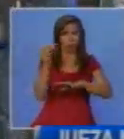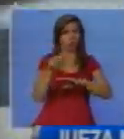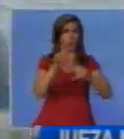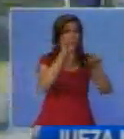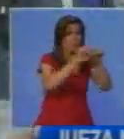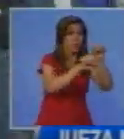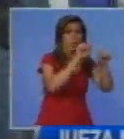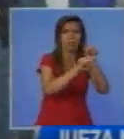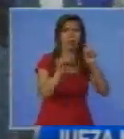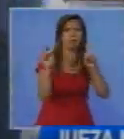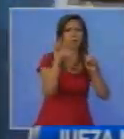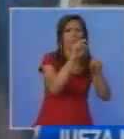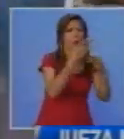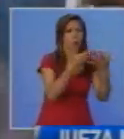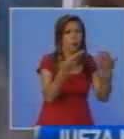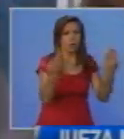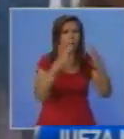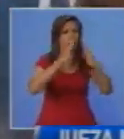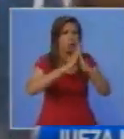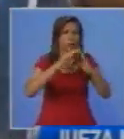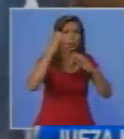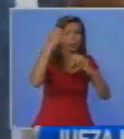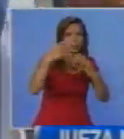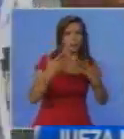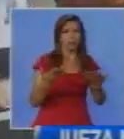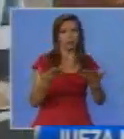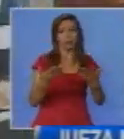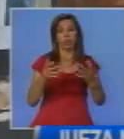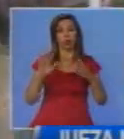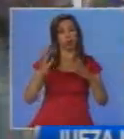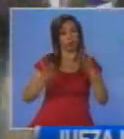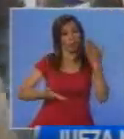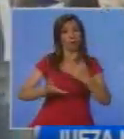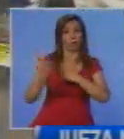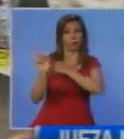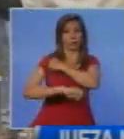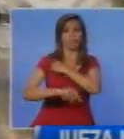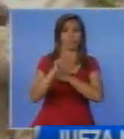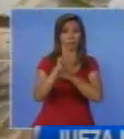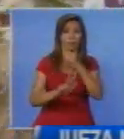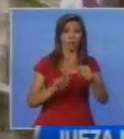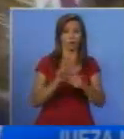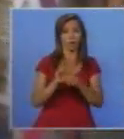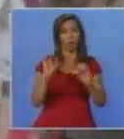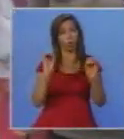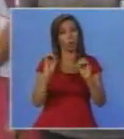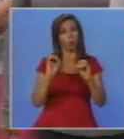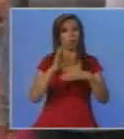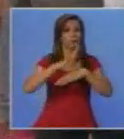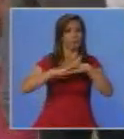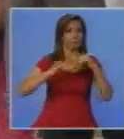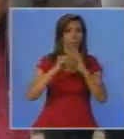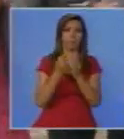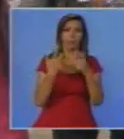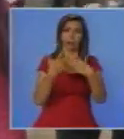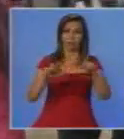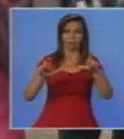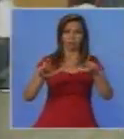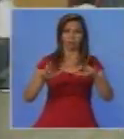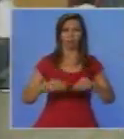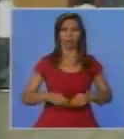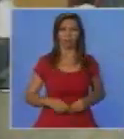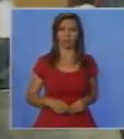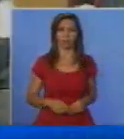una pena de hasta 3 años de cárcel. O de lo contrario, se ratificaría su inocencia.